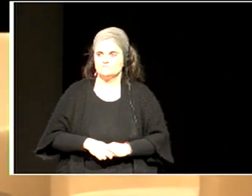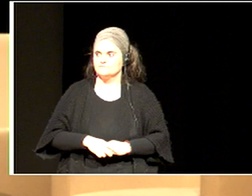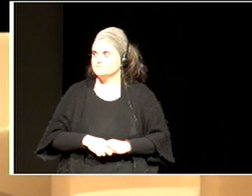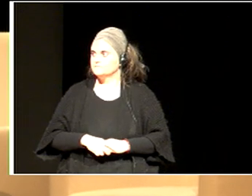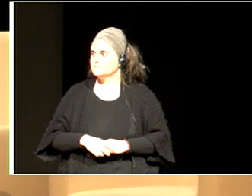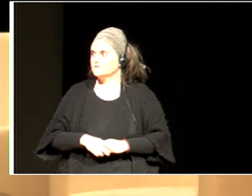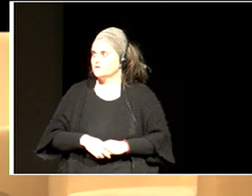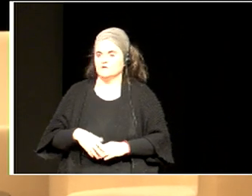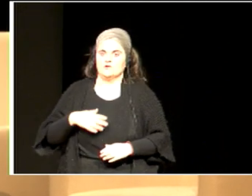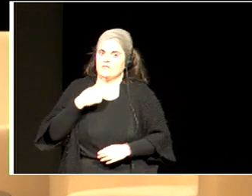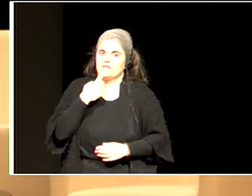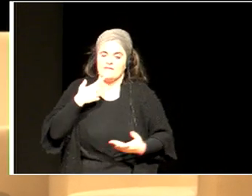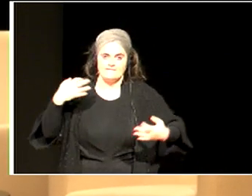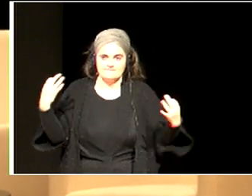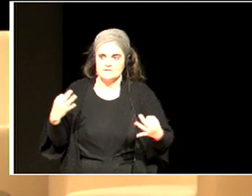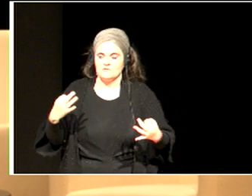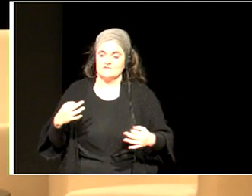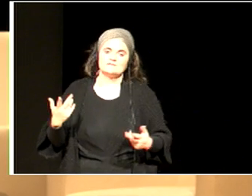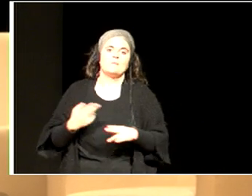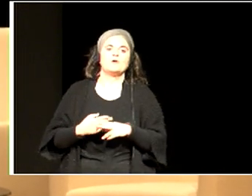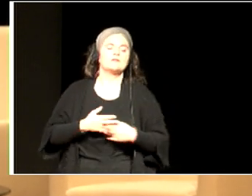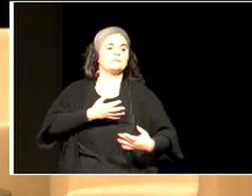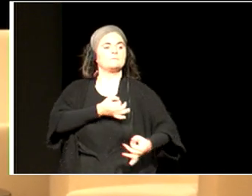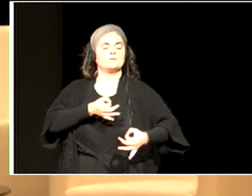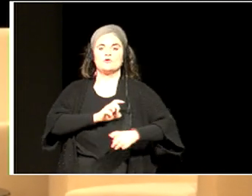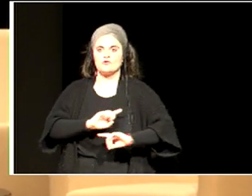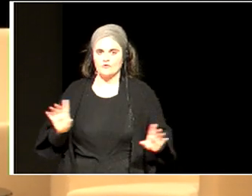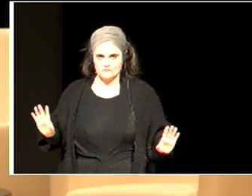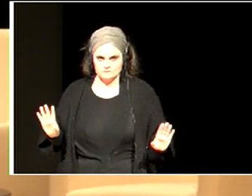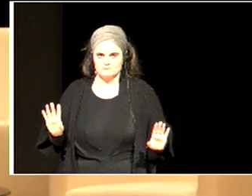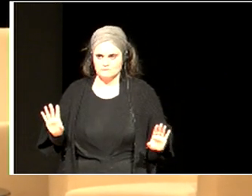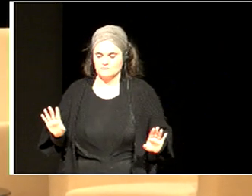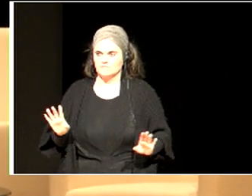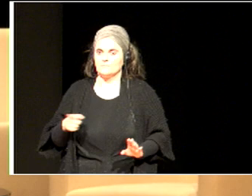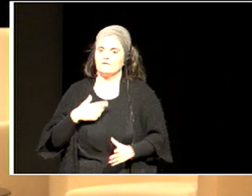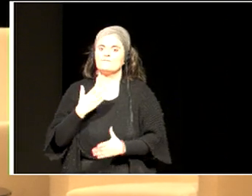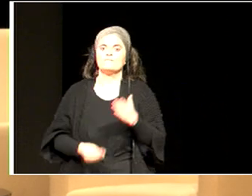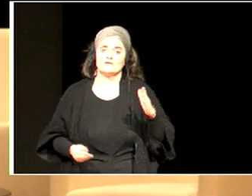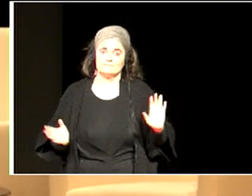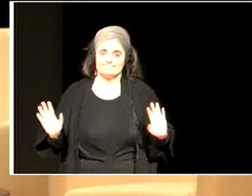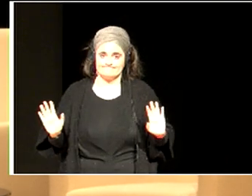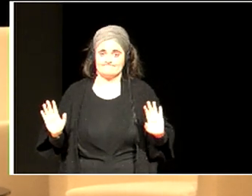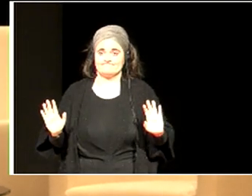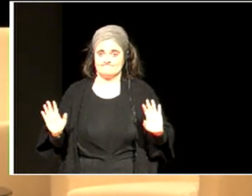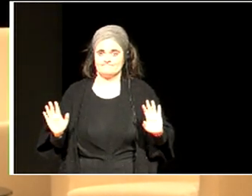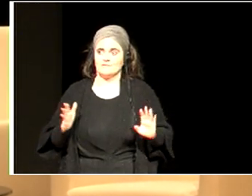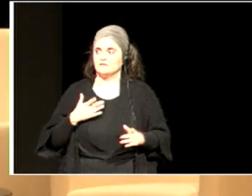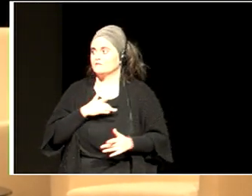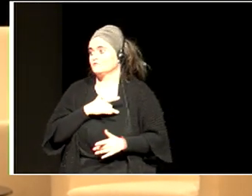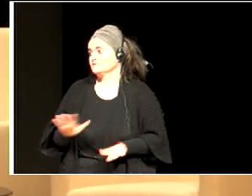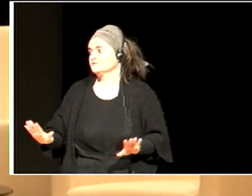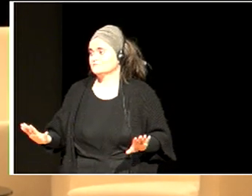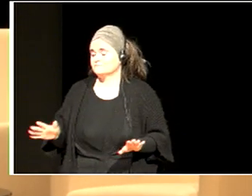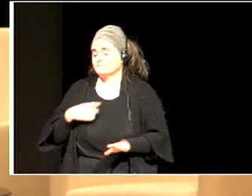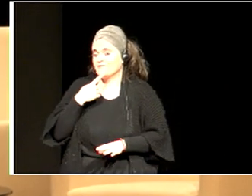de decir y tengo que decirlo y sé que no es políticamente correcto que tiene un fallo y lo siento pero tengo que